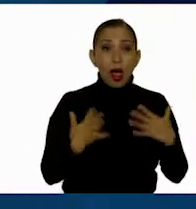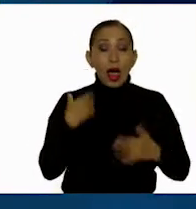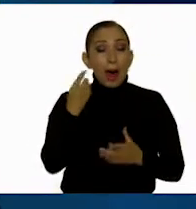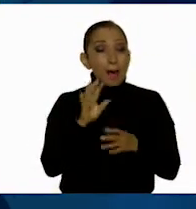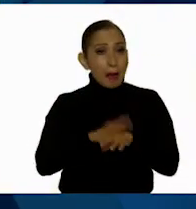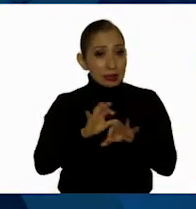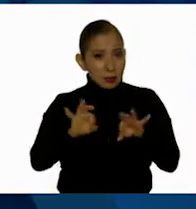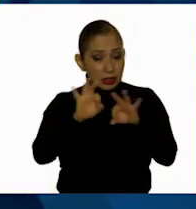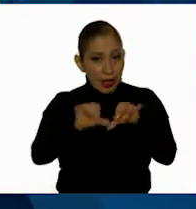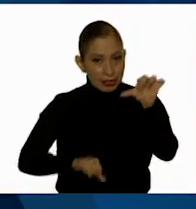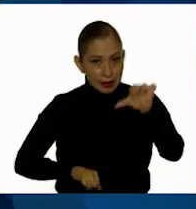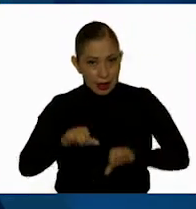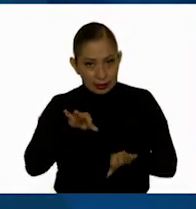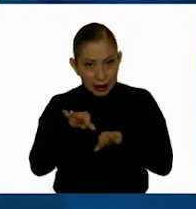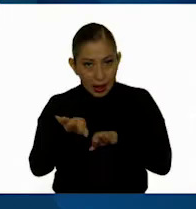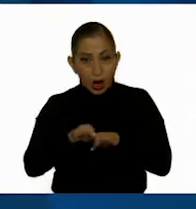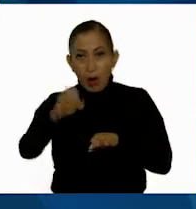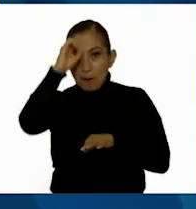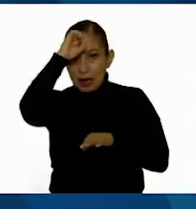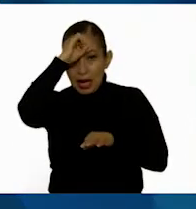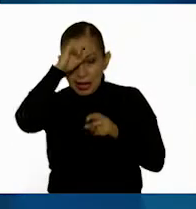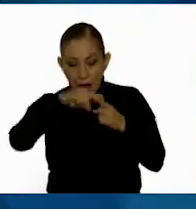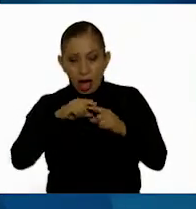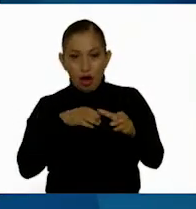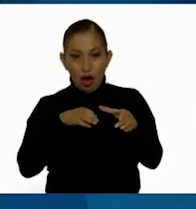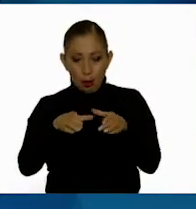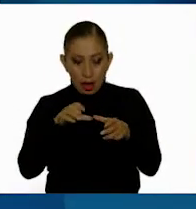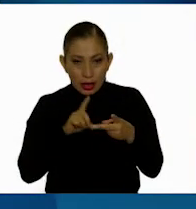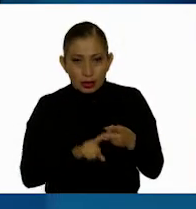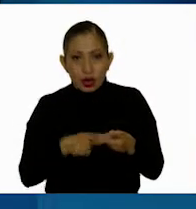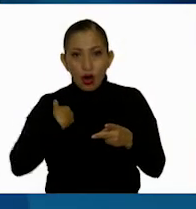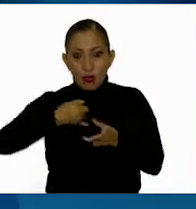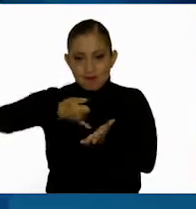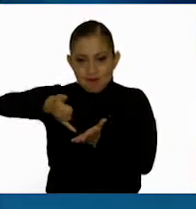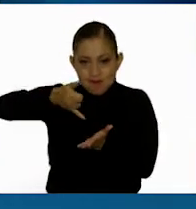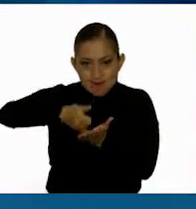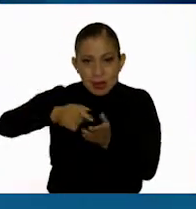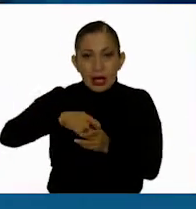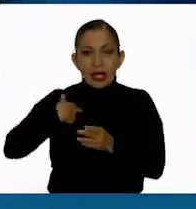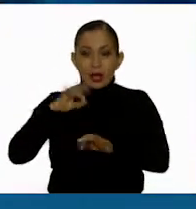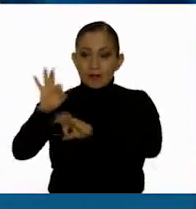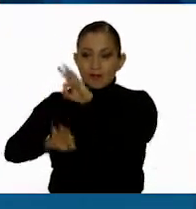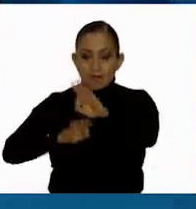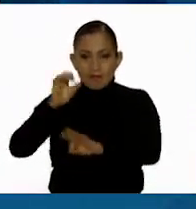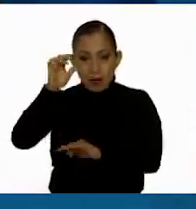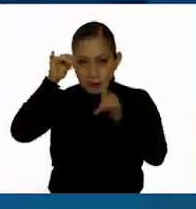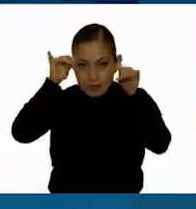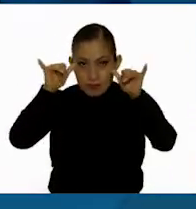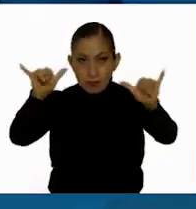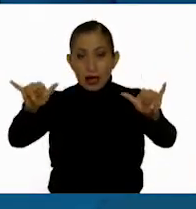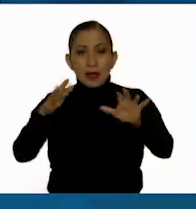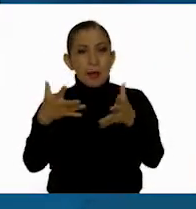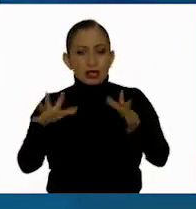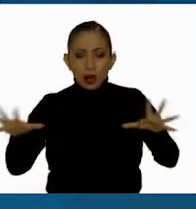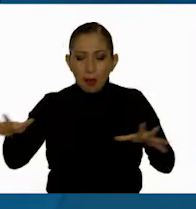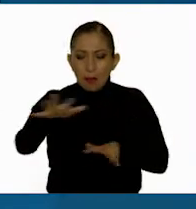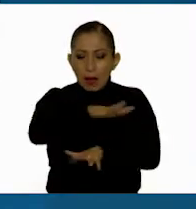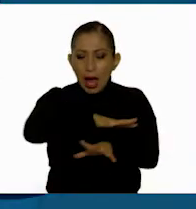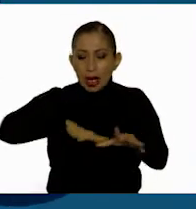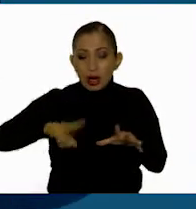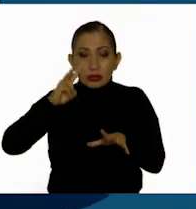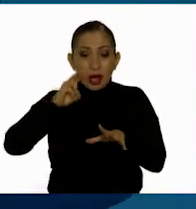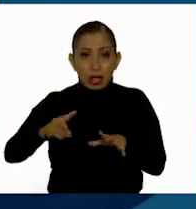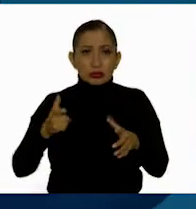actividades económicas son la minería, el comercio, la agricultura y la ganadería, y alrededor de ellas se han tejido